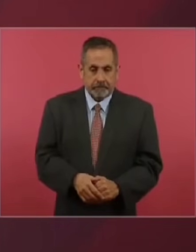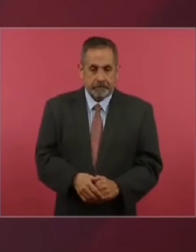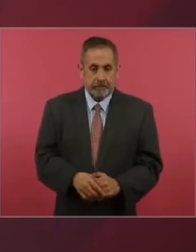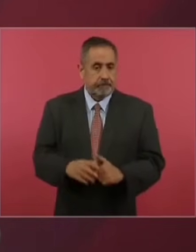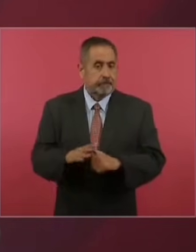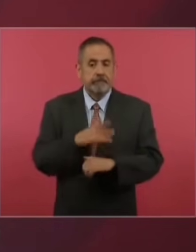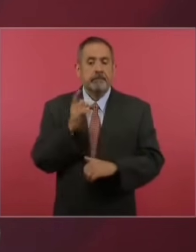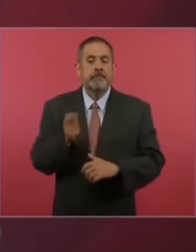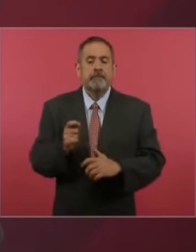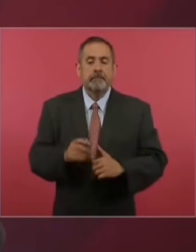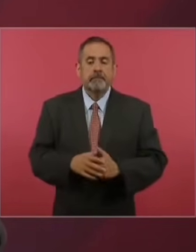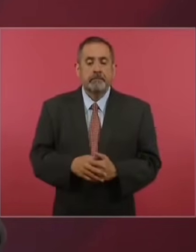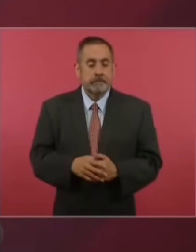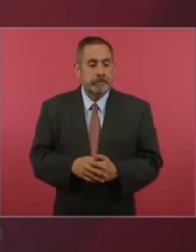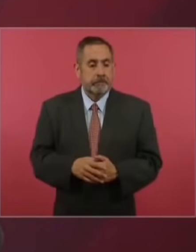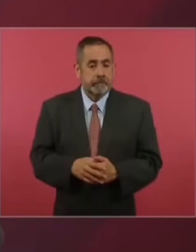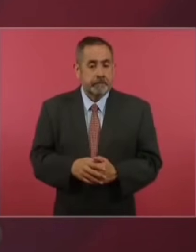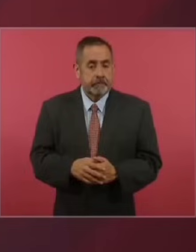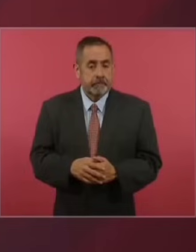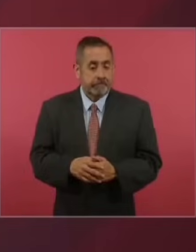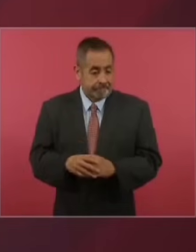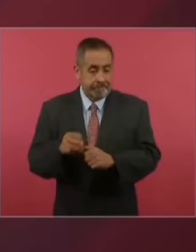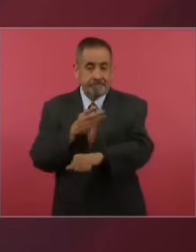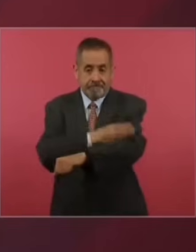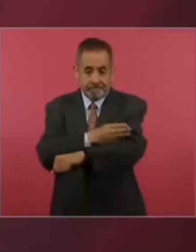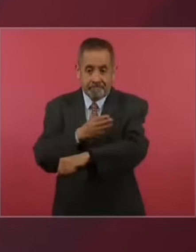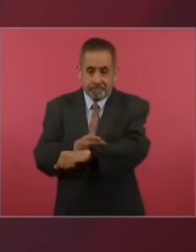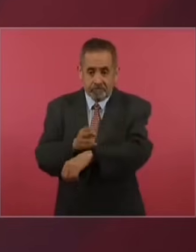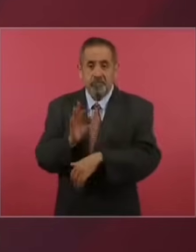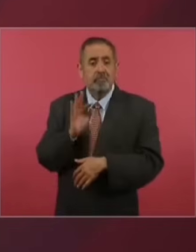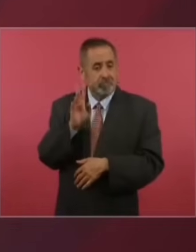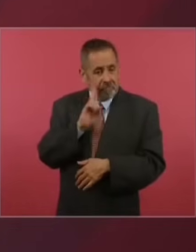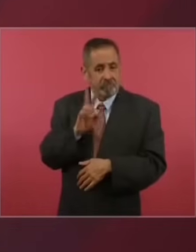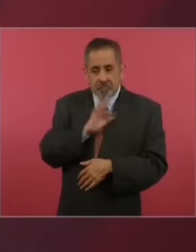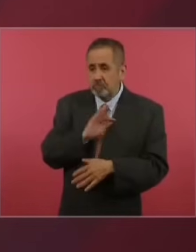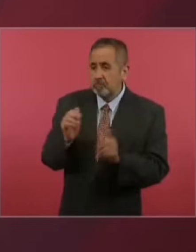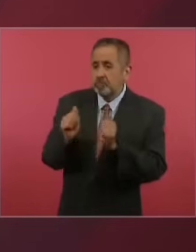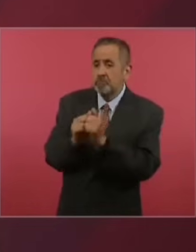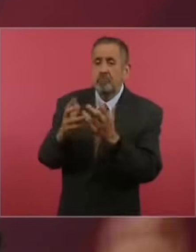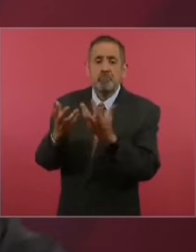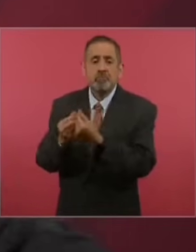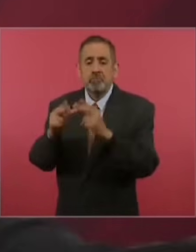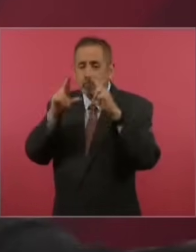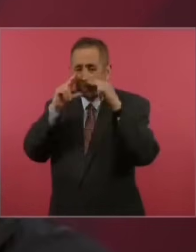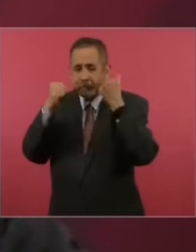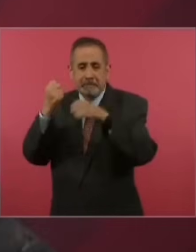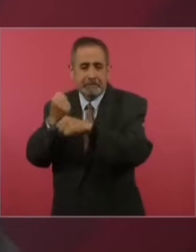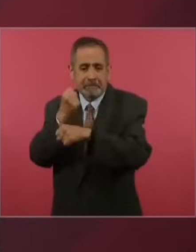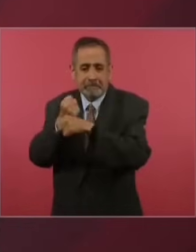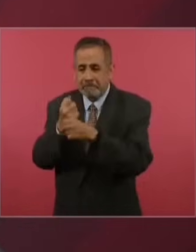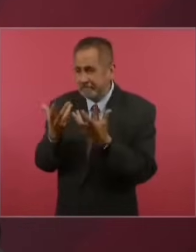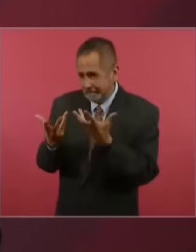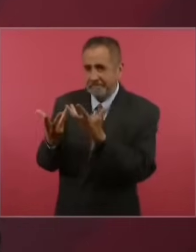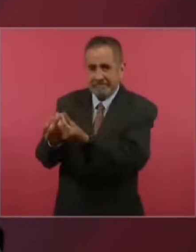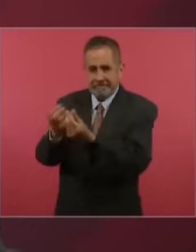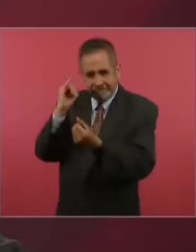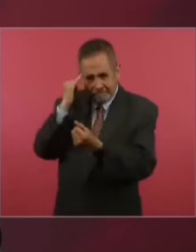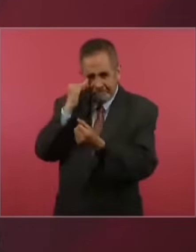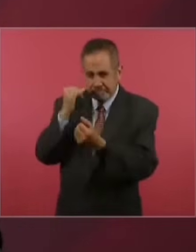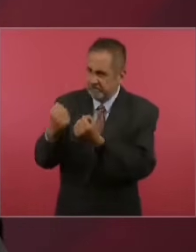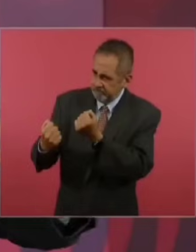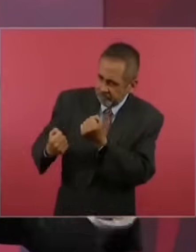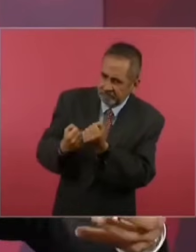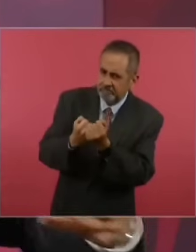Porque pudo haber hecho la alianza con los campesinos zapatistas, ¿no? Y tener una